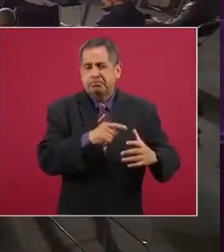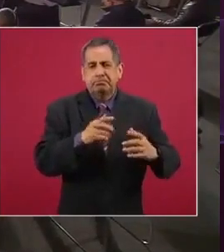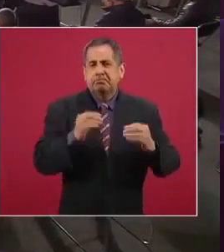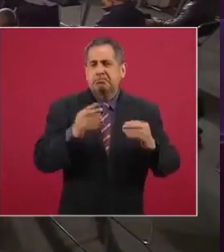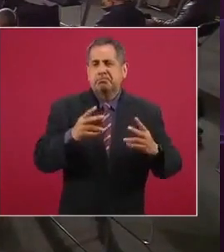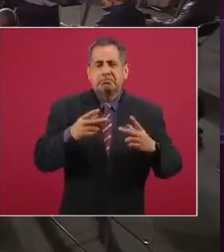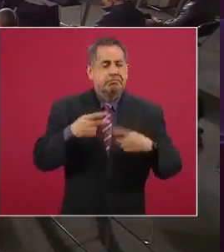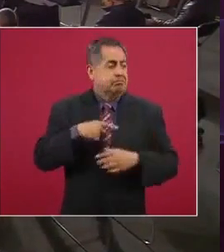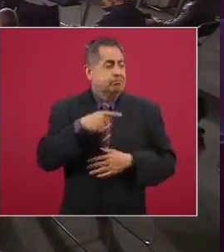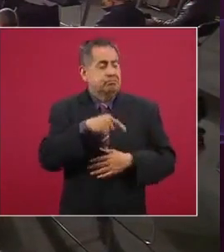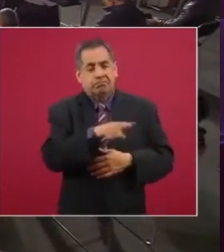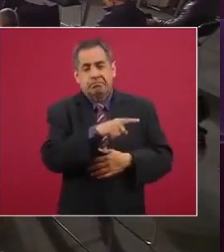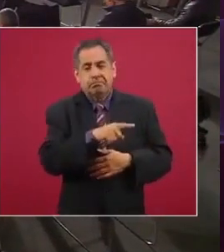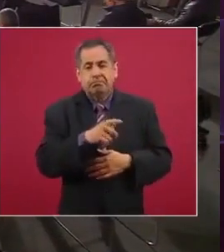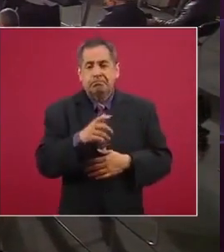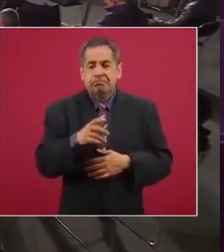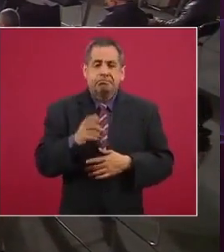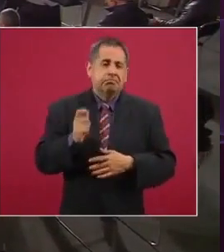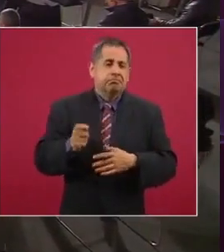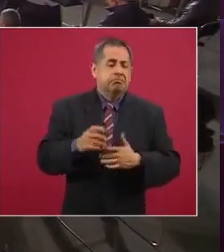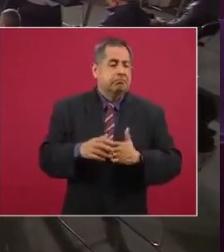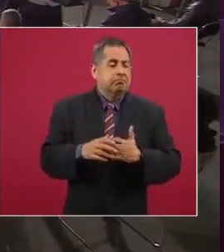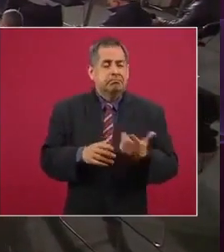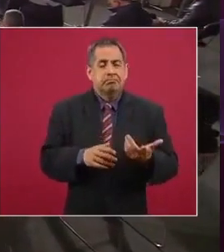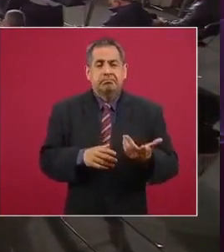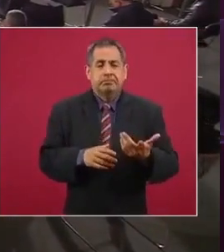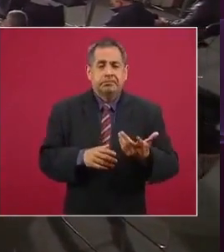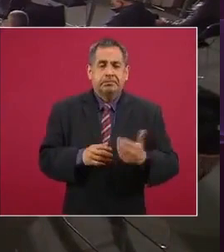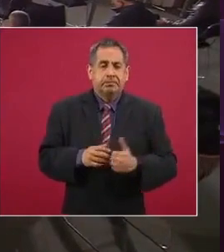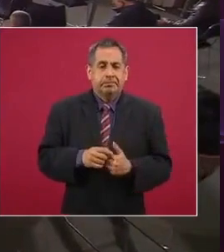muchas cosas se hacen con